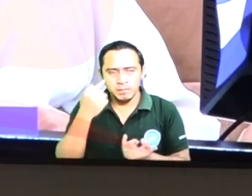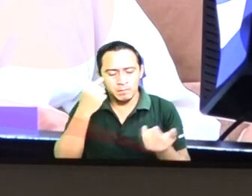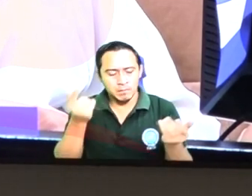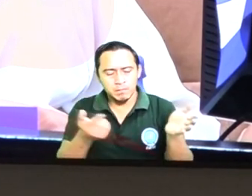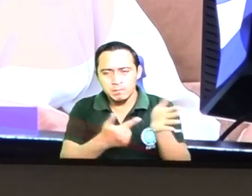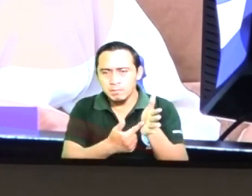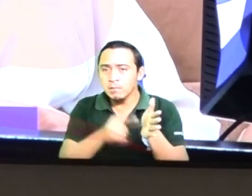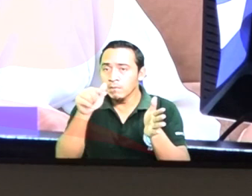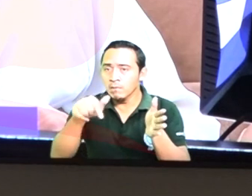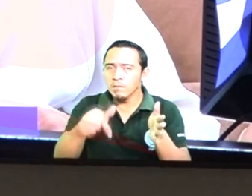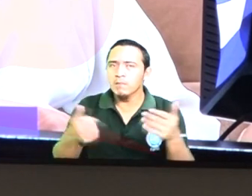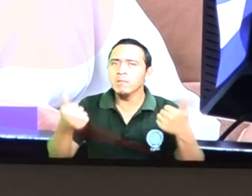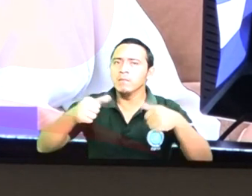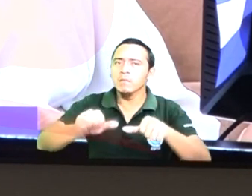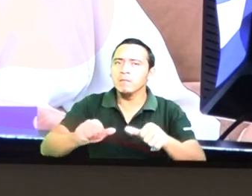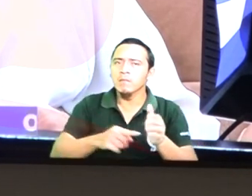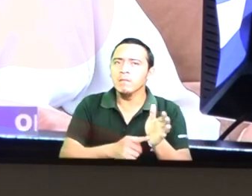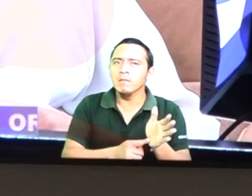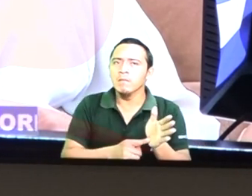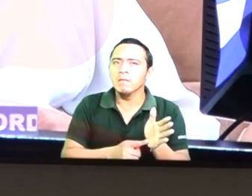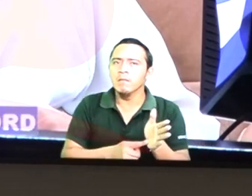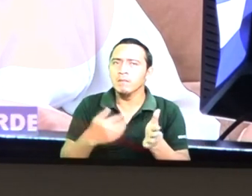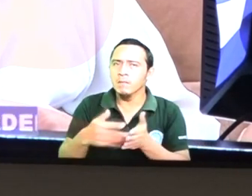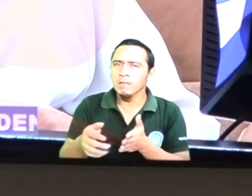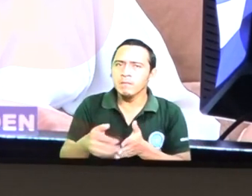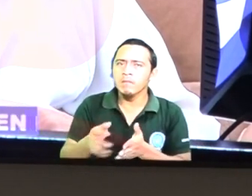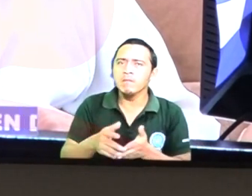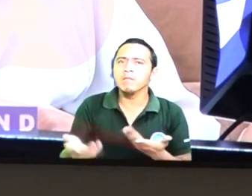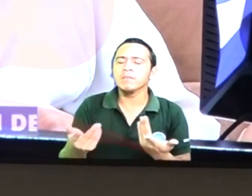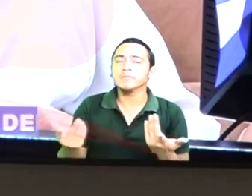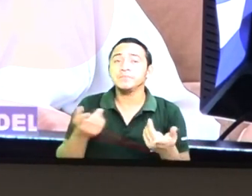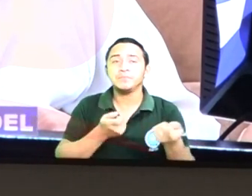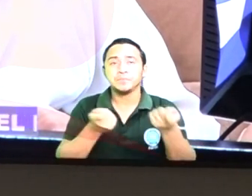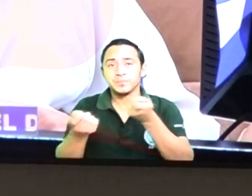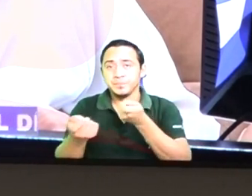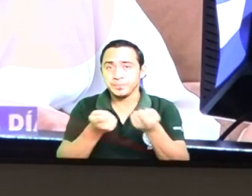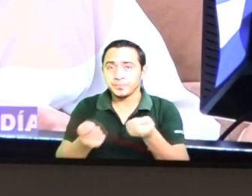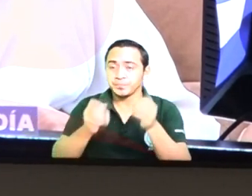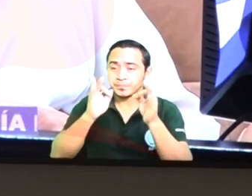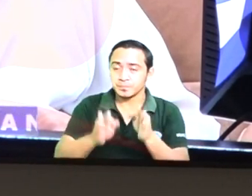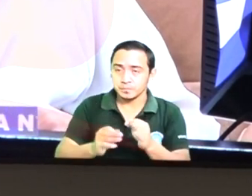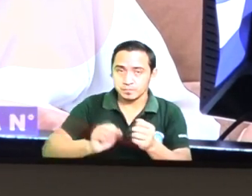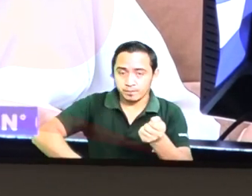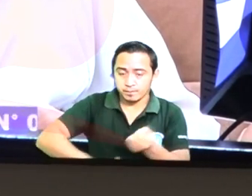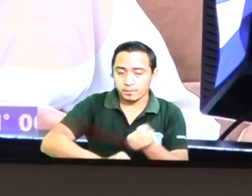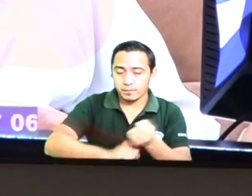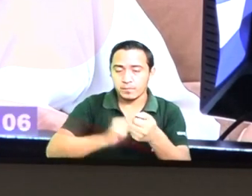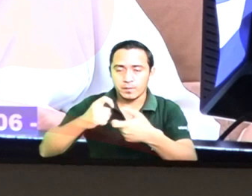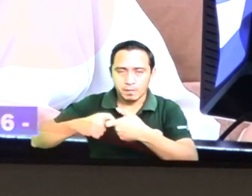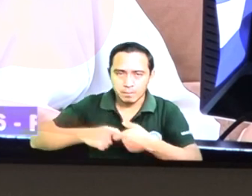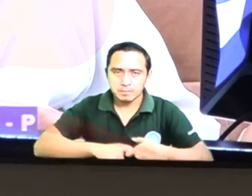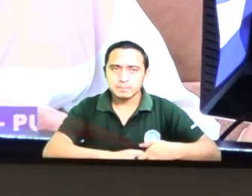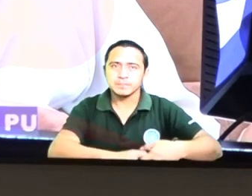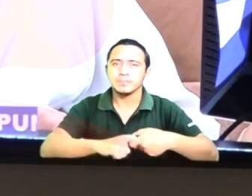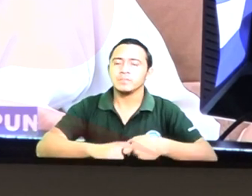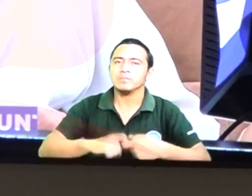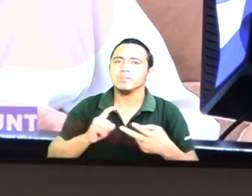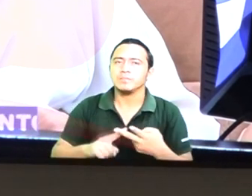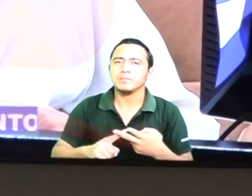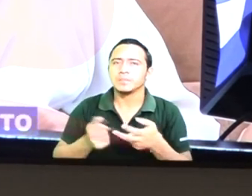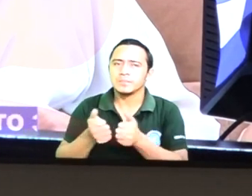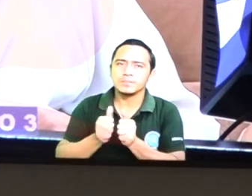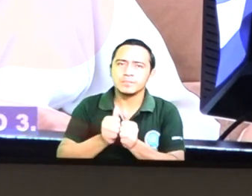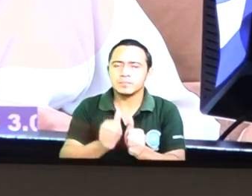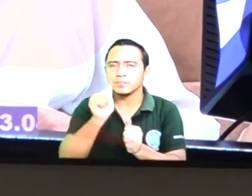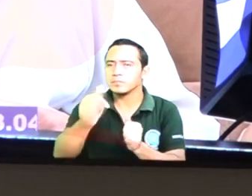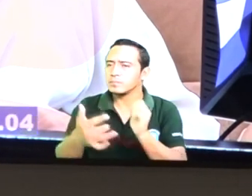que este convenio permite establecer los mecanismos de asistencia, coordinación, asesoría